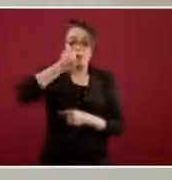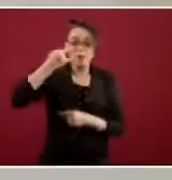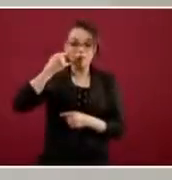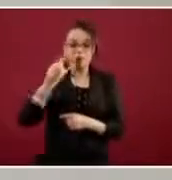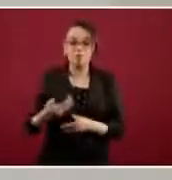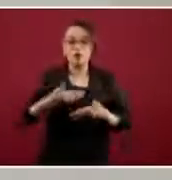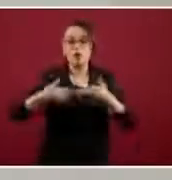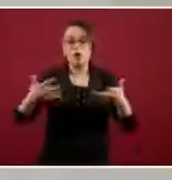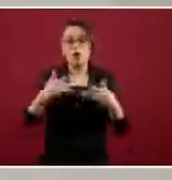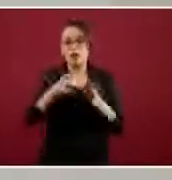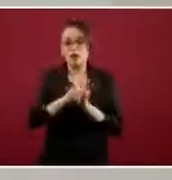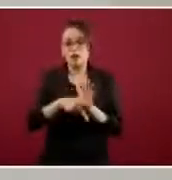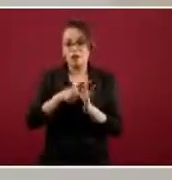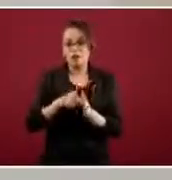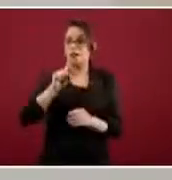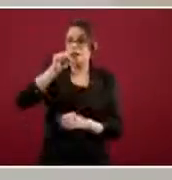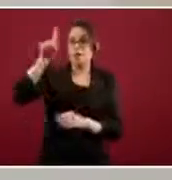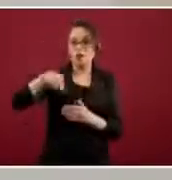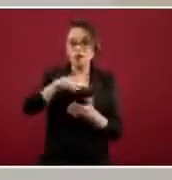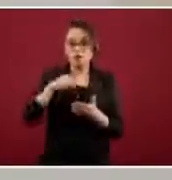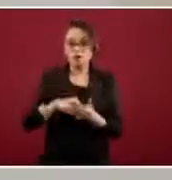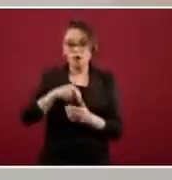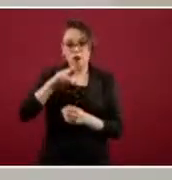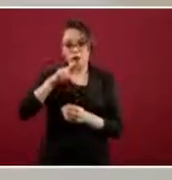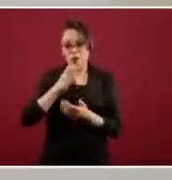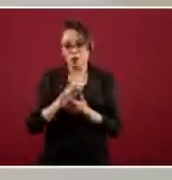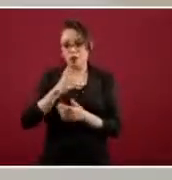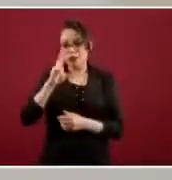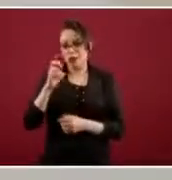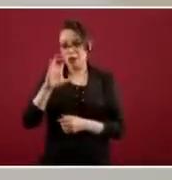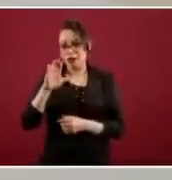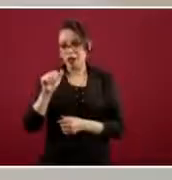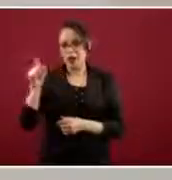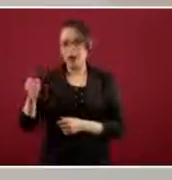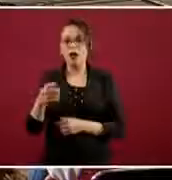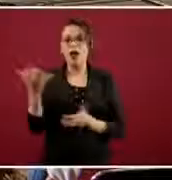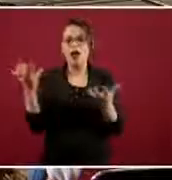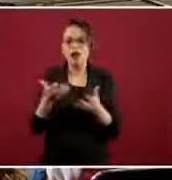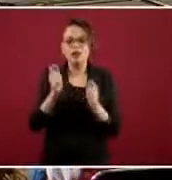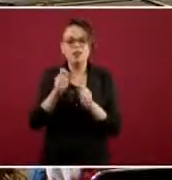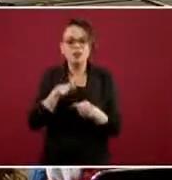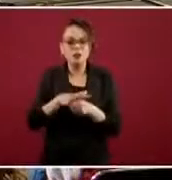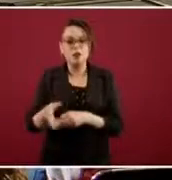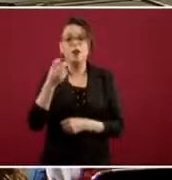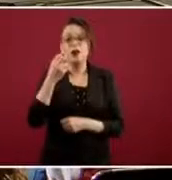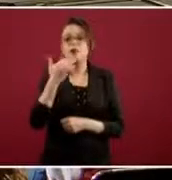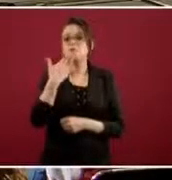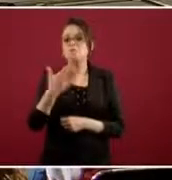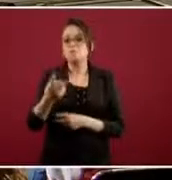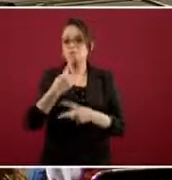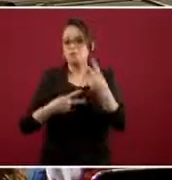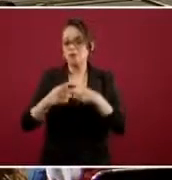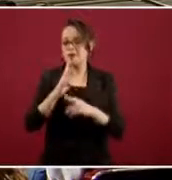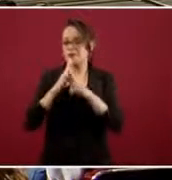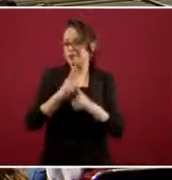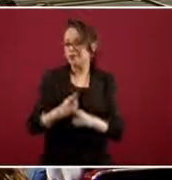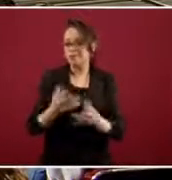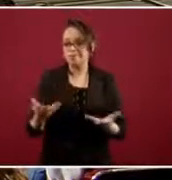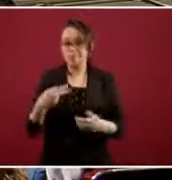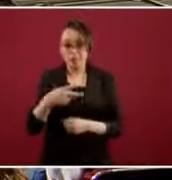Checa habían hecho esto y por eso resultó. Pero la popularidad de esta información